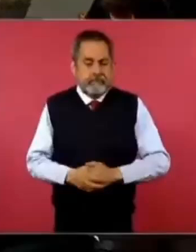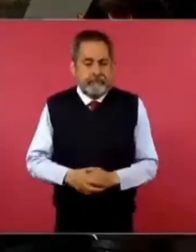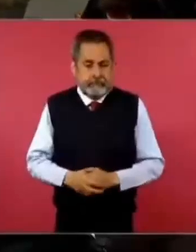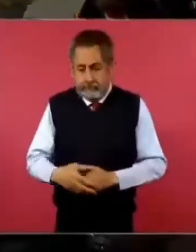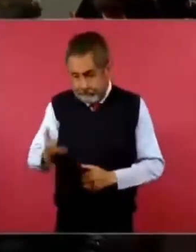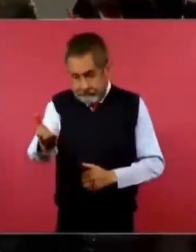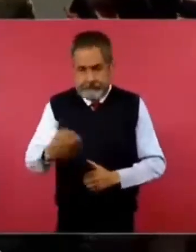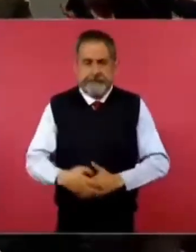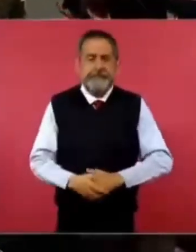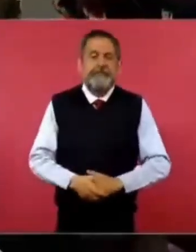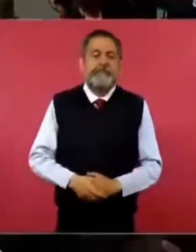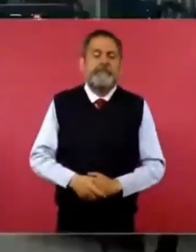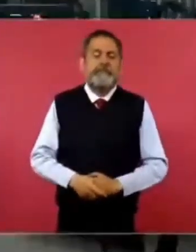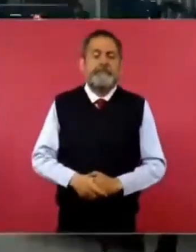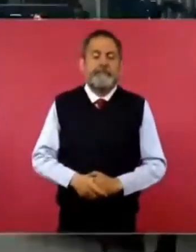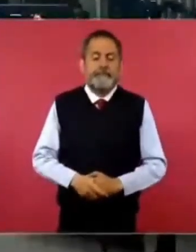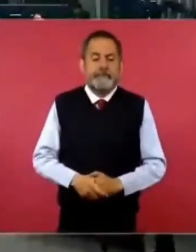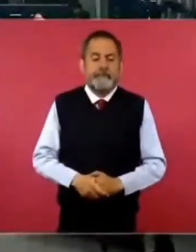Adelante.